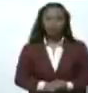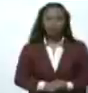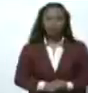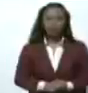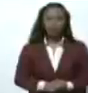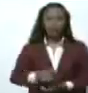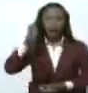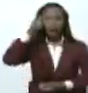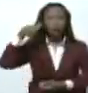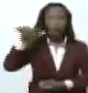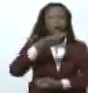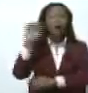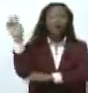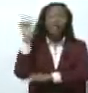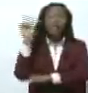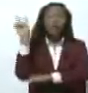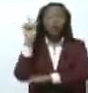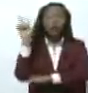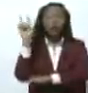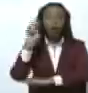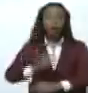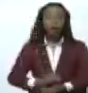El pueblo de Venezuela